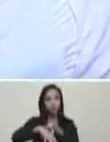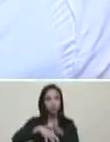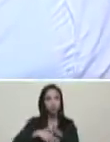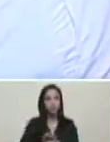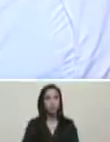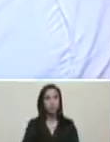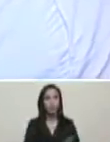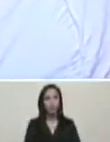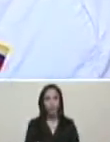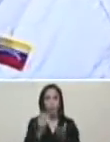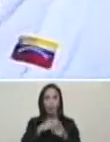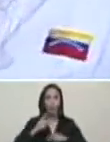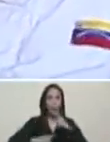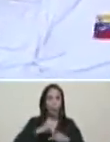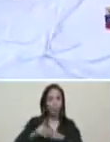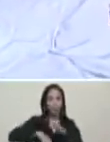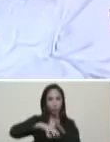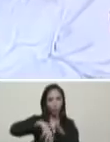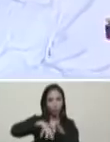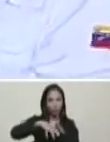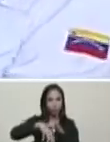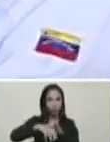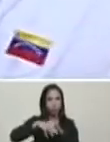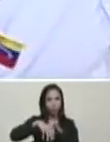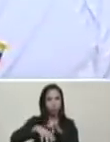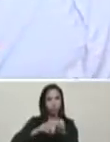En todo el proceso hidroneumático,